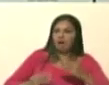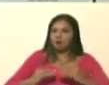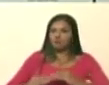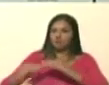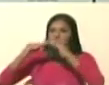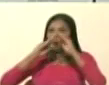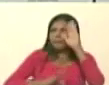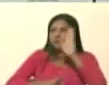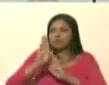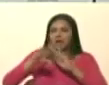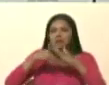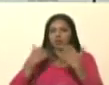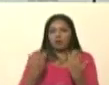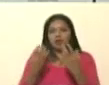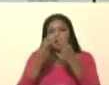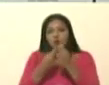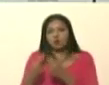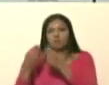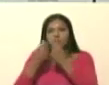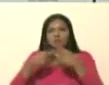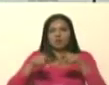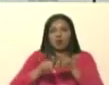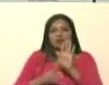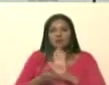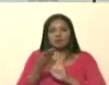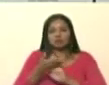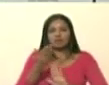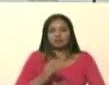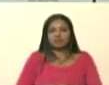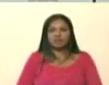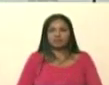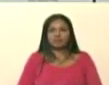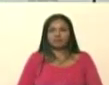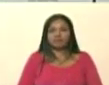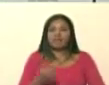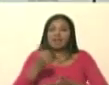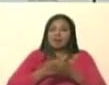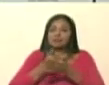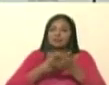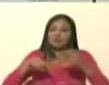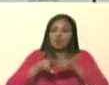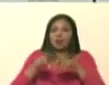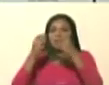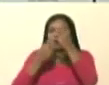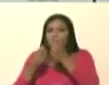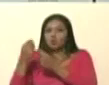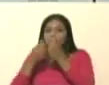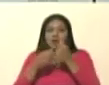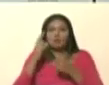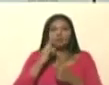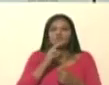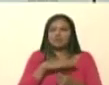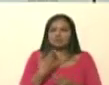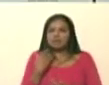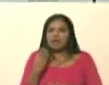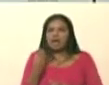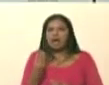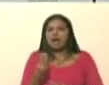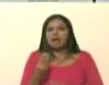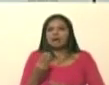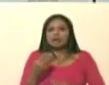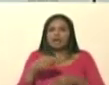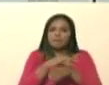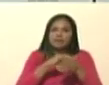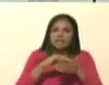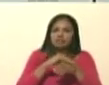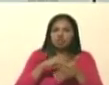la expansión económica es muy importante estar en la batalla de la agenda económica bolivariana yo quisiera que el ministro castro soteldo